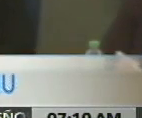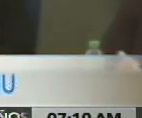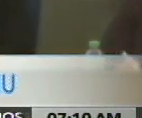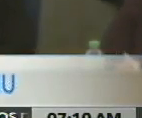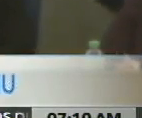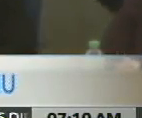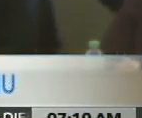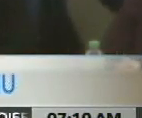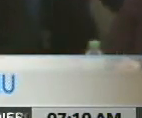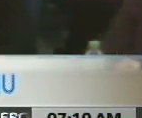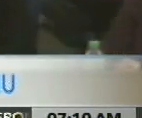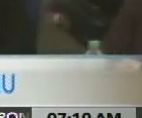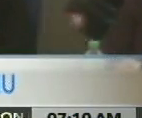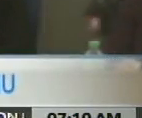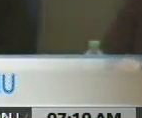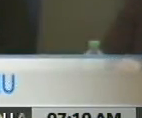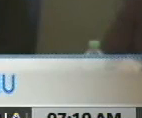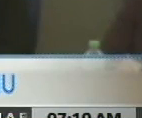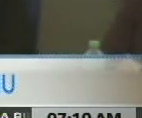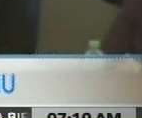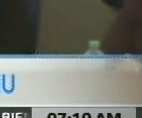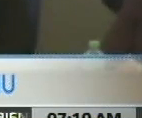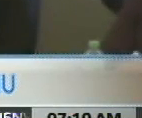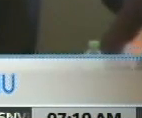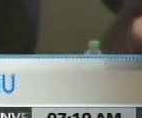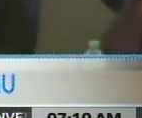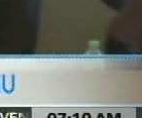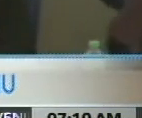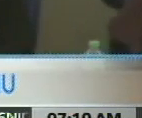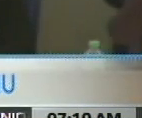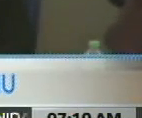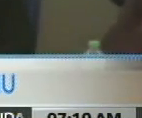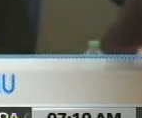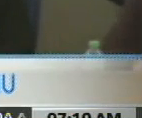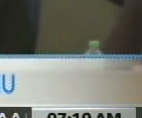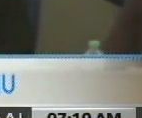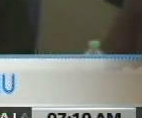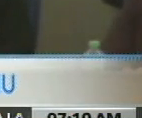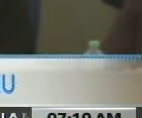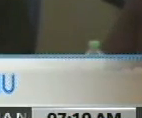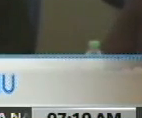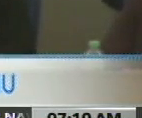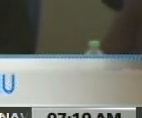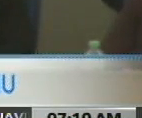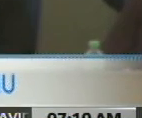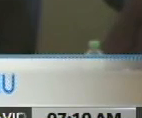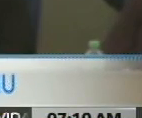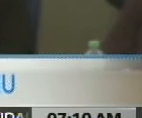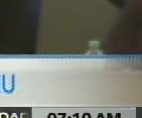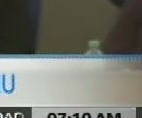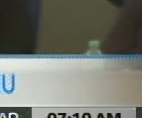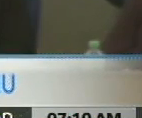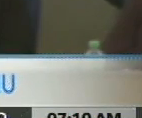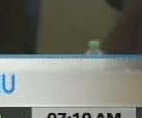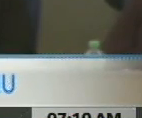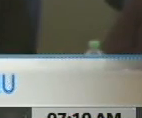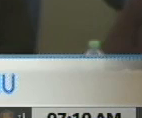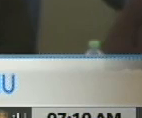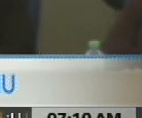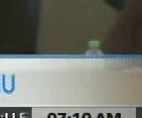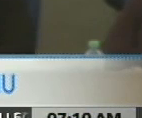y Salvaguarda de los Pueblos y Comunidades Indígenas en la Zona de Desarrollo Estratégico del Arco Minero, que estamos construyendo con la